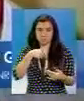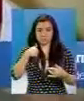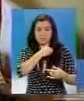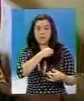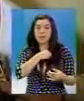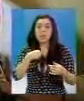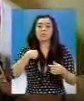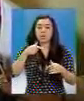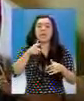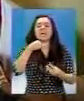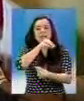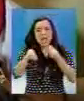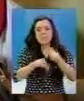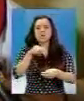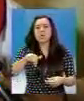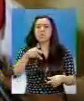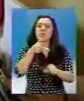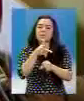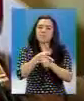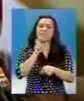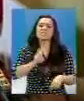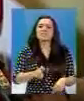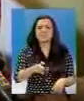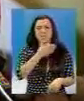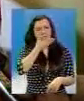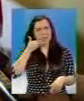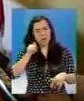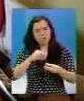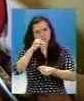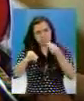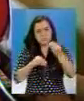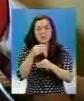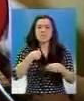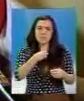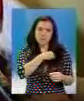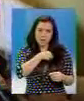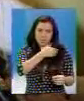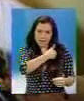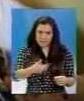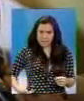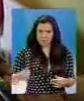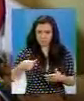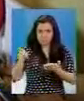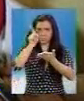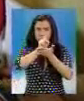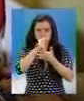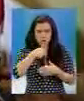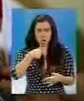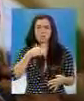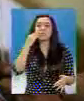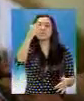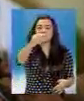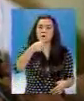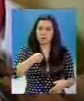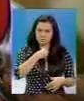convencidos de que Guatemala necesita un instrumento diferente, con gente diferente, con líderes políticos honestos, y hoy aquí está una camada